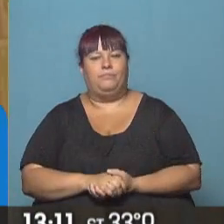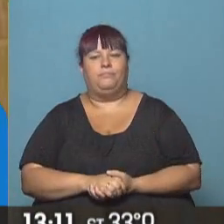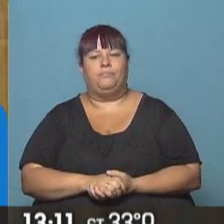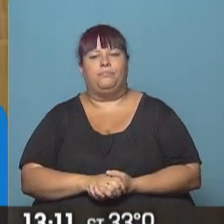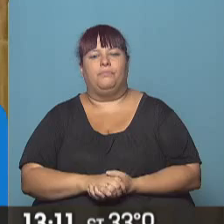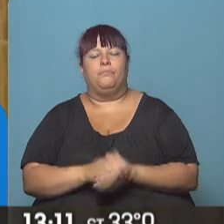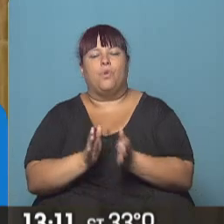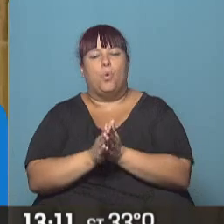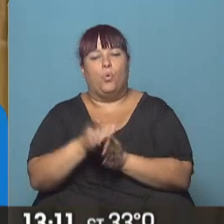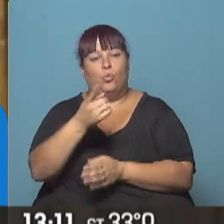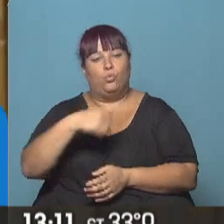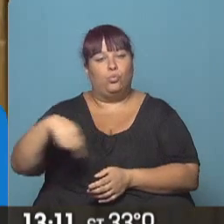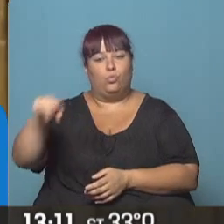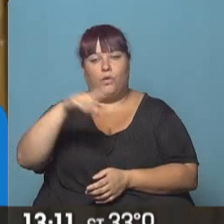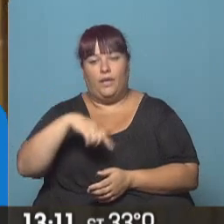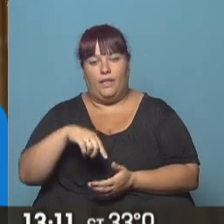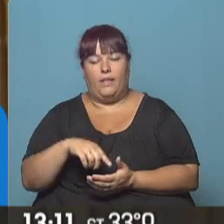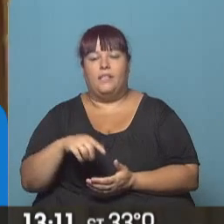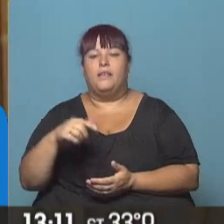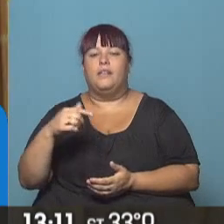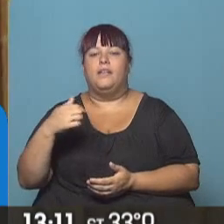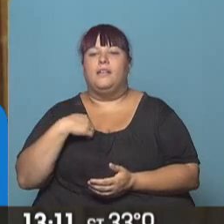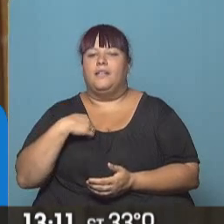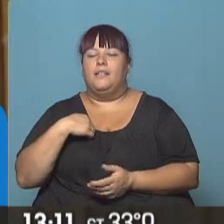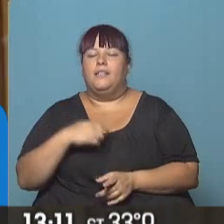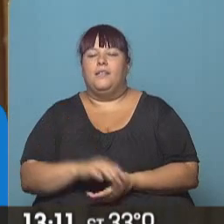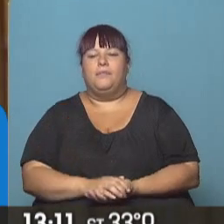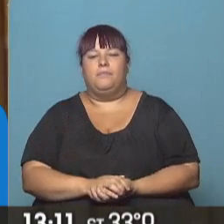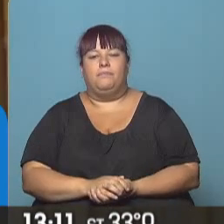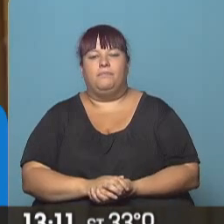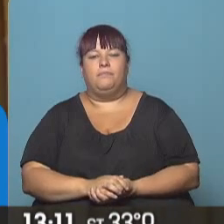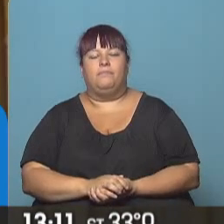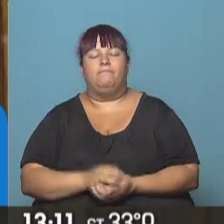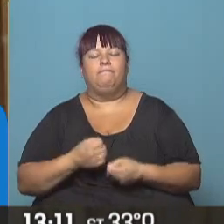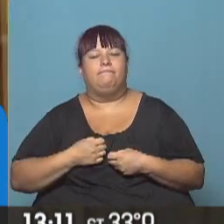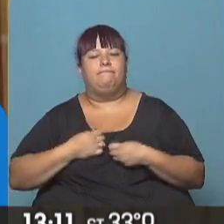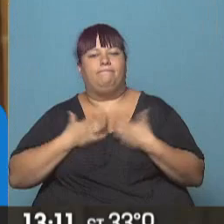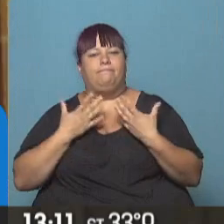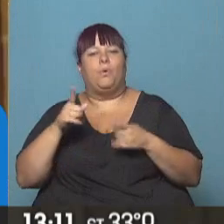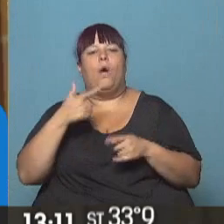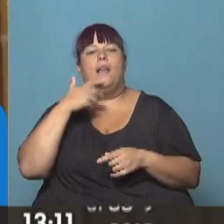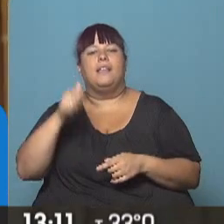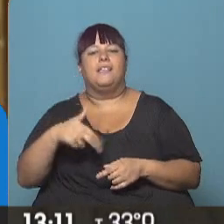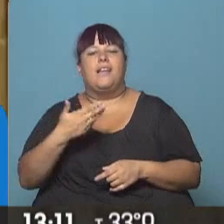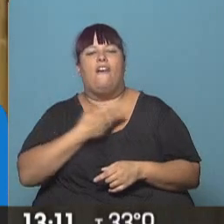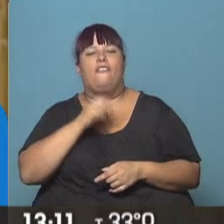junto a ustedes me brota el canto de San Francisco.